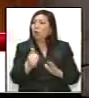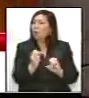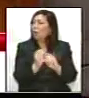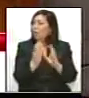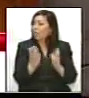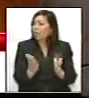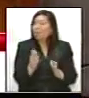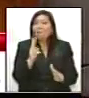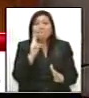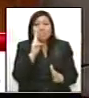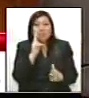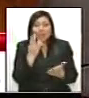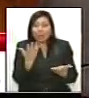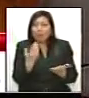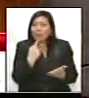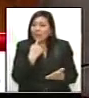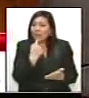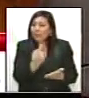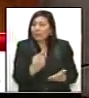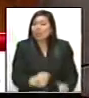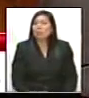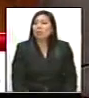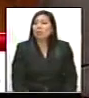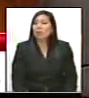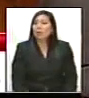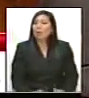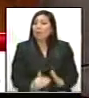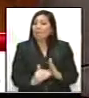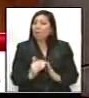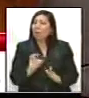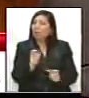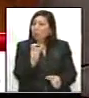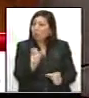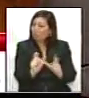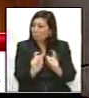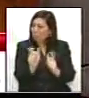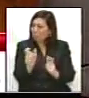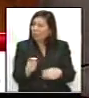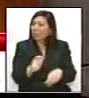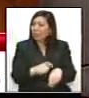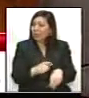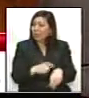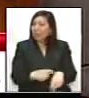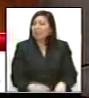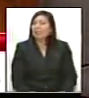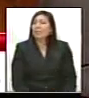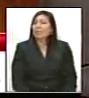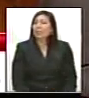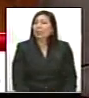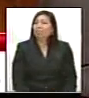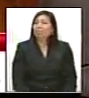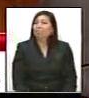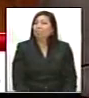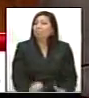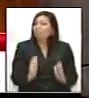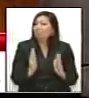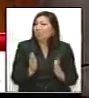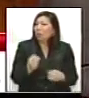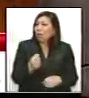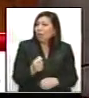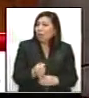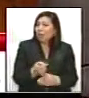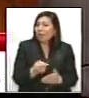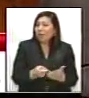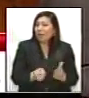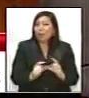que puede ser el viernes como hemos sugerido donde la mayoría podemos tener tiempo se dice que eso atentaría contra que